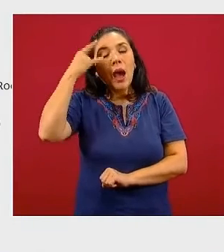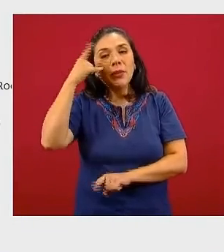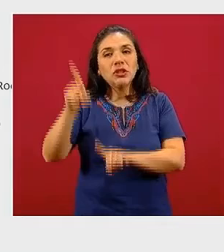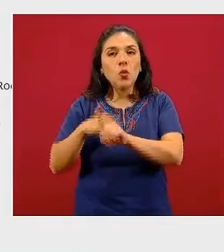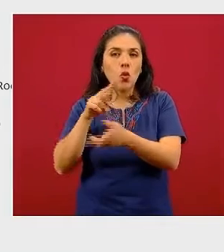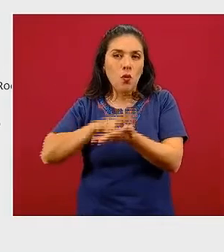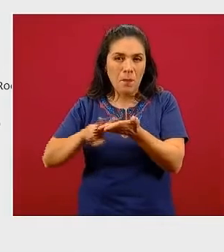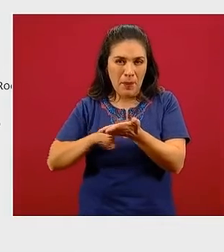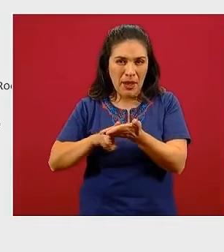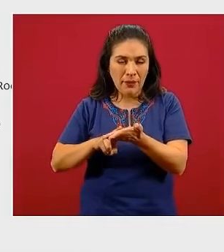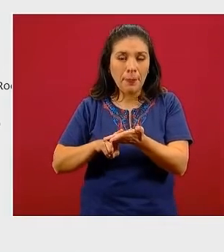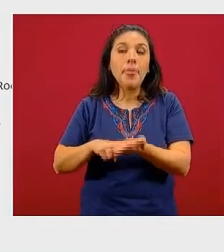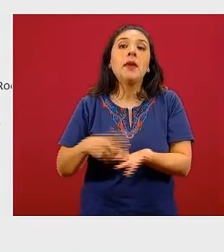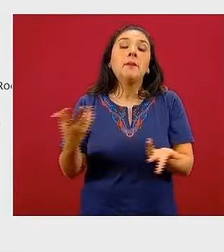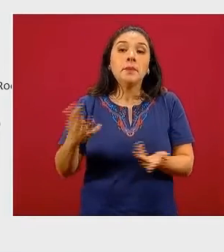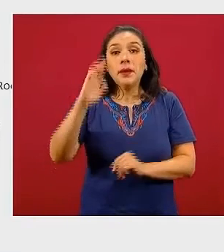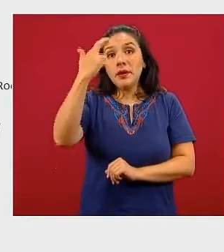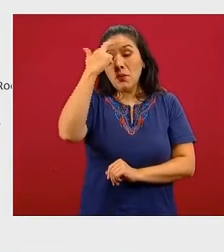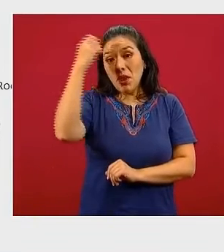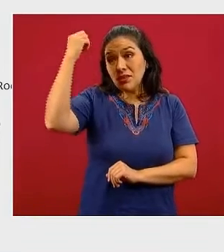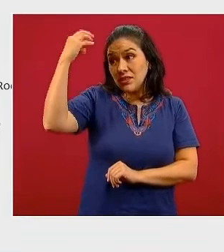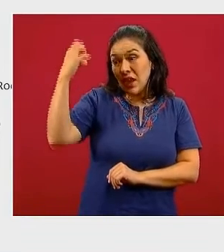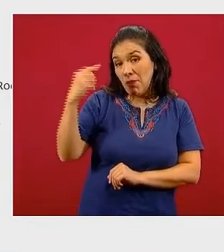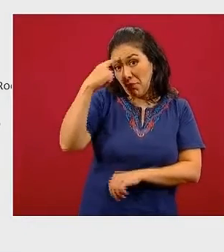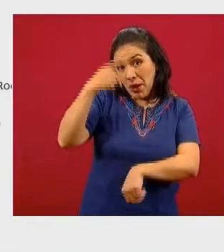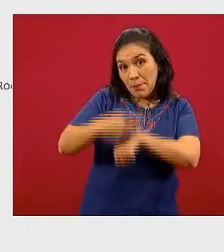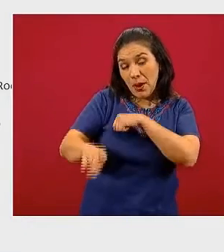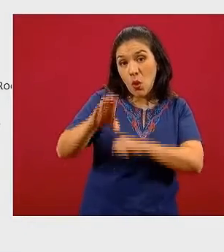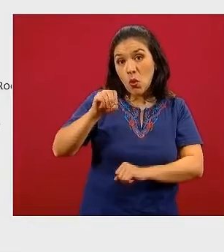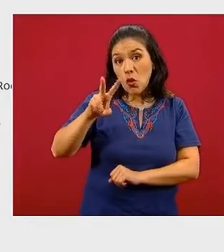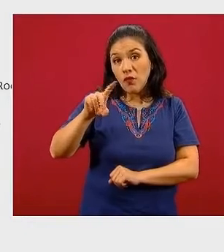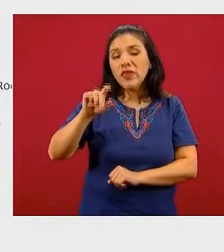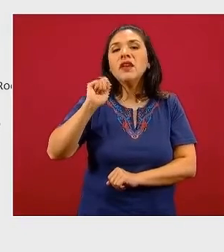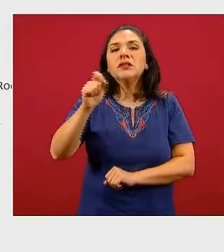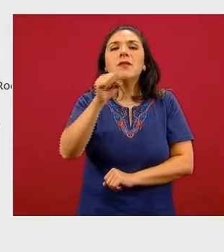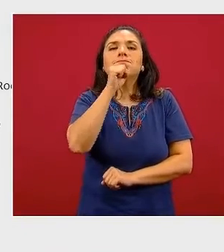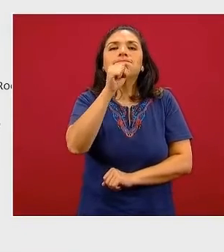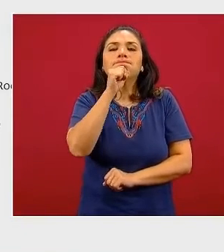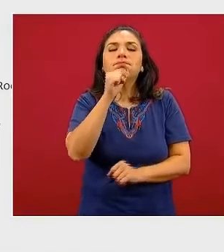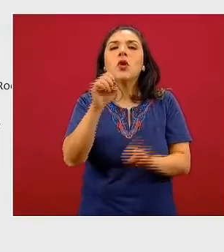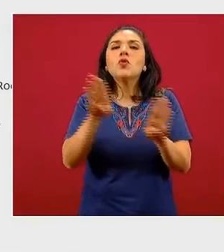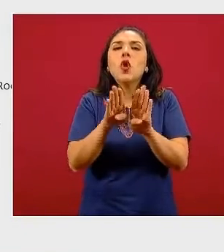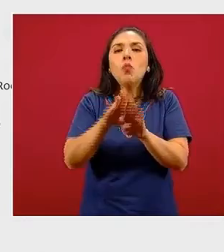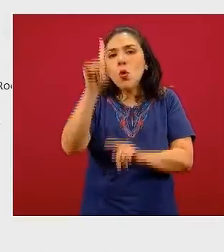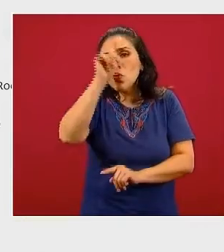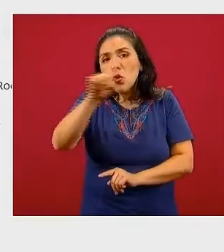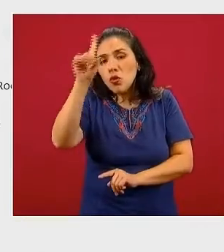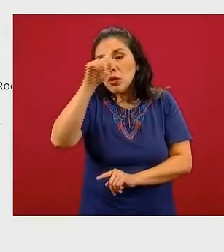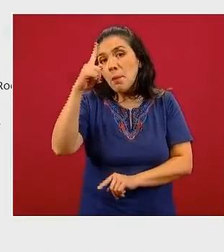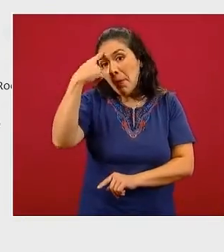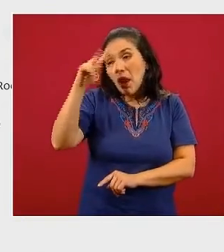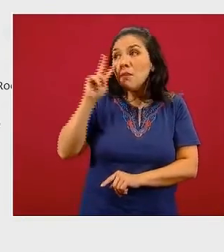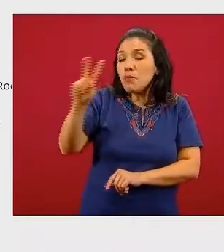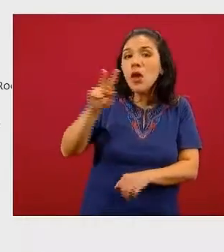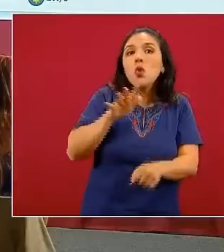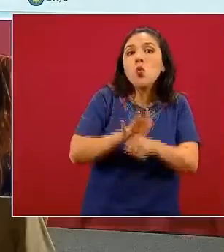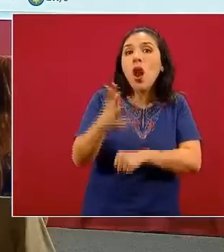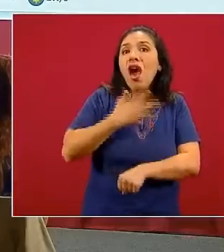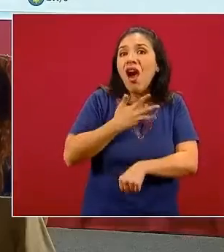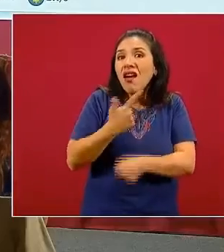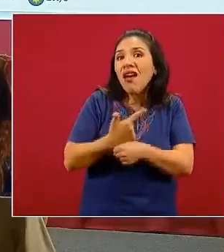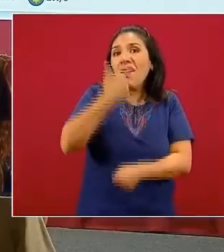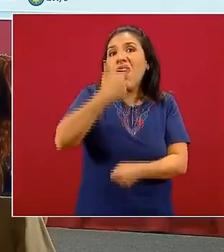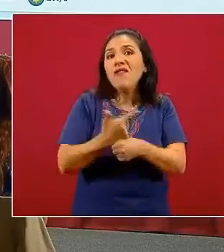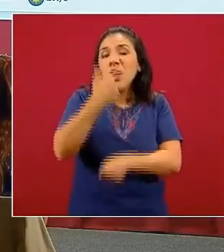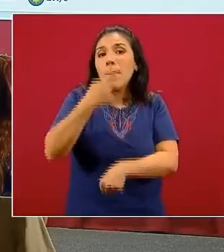verde. Recordar que el semáforo de riesgo COVID es una guía sobre el riesgo estimado